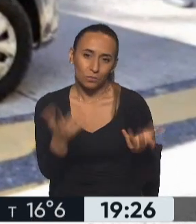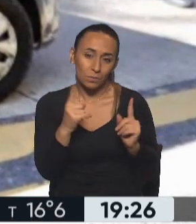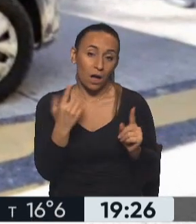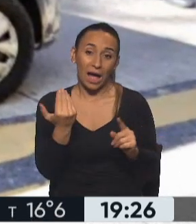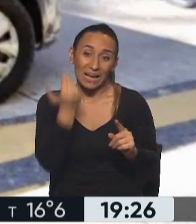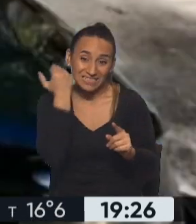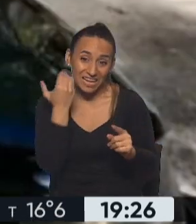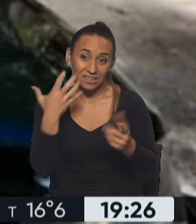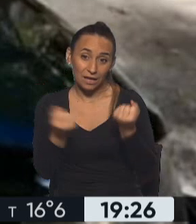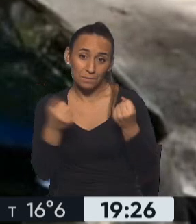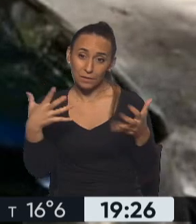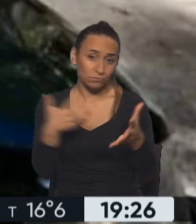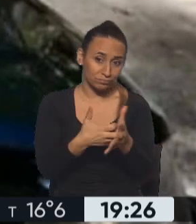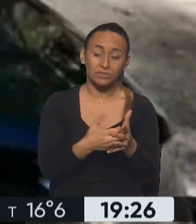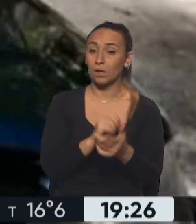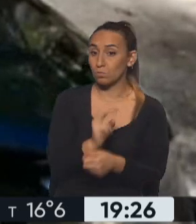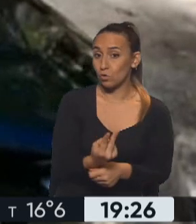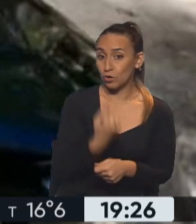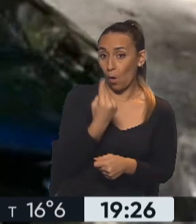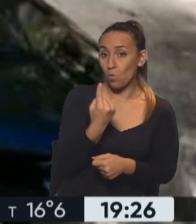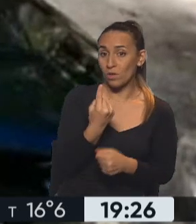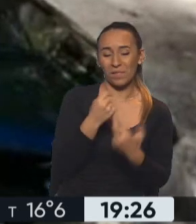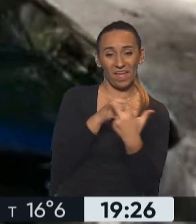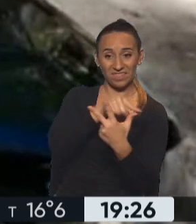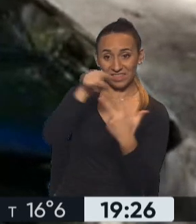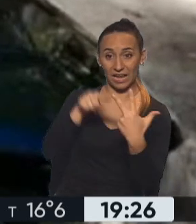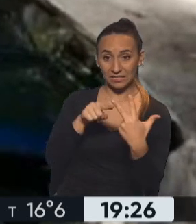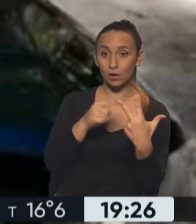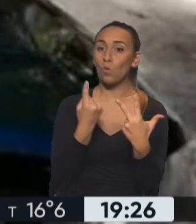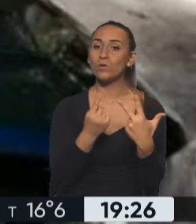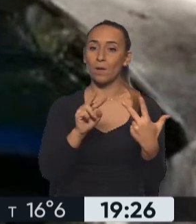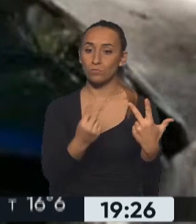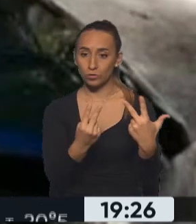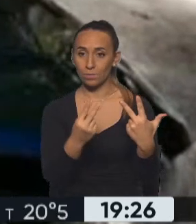tránsito que provocó el fallecimiento de una de las tres estudiantes francesas,